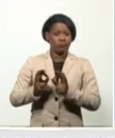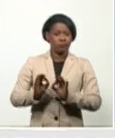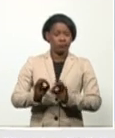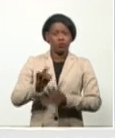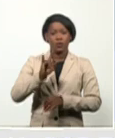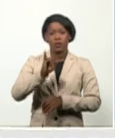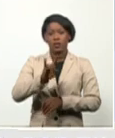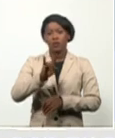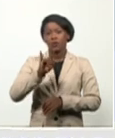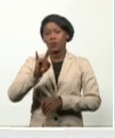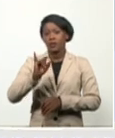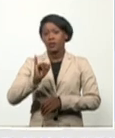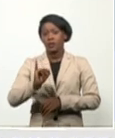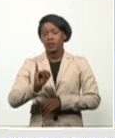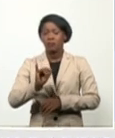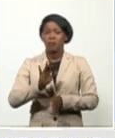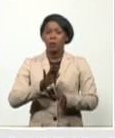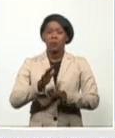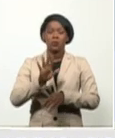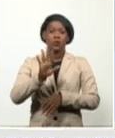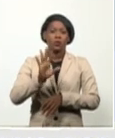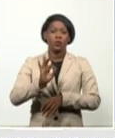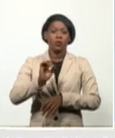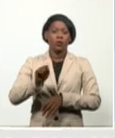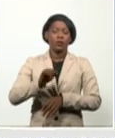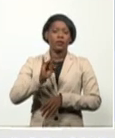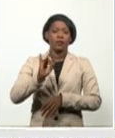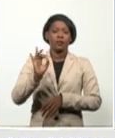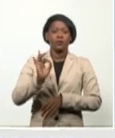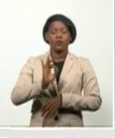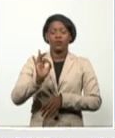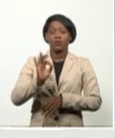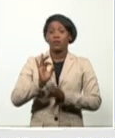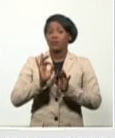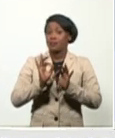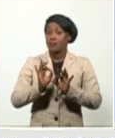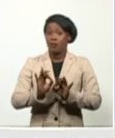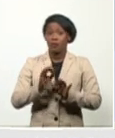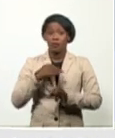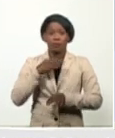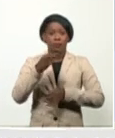el 50,7%. Siempre hemos hablado del